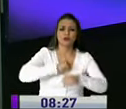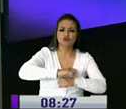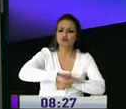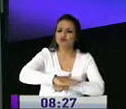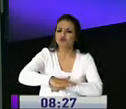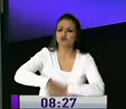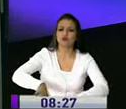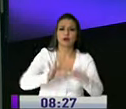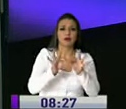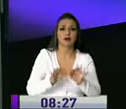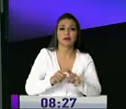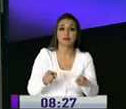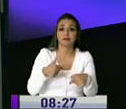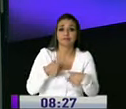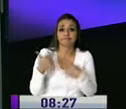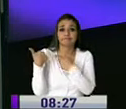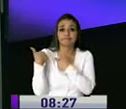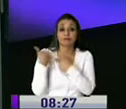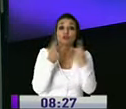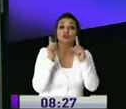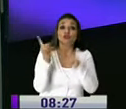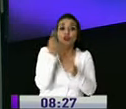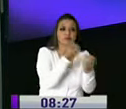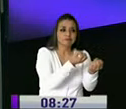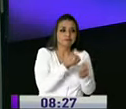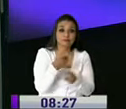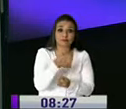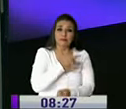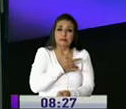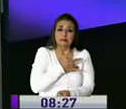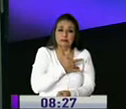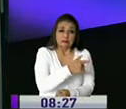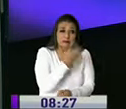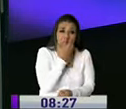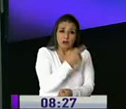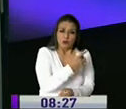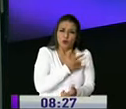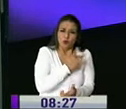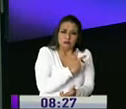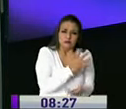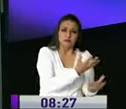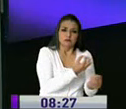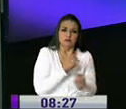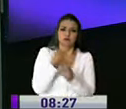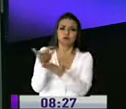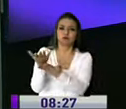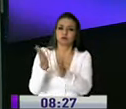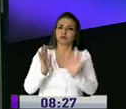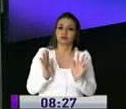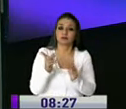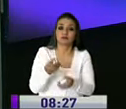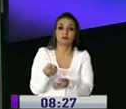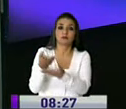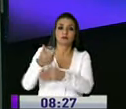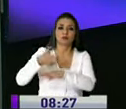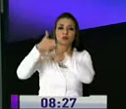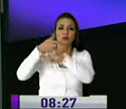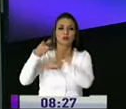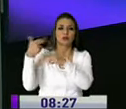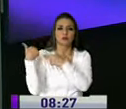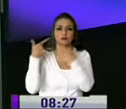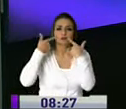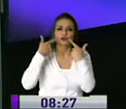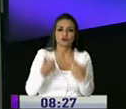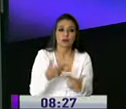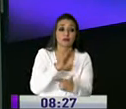intentando arreglar. Pero lo que hacemos es trasladar el dolor que tienen los vecinos, la ira y la frustración que tienen los vecinos al mirar que no